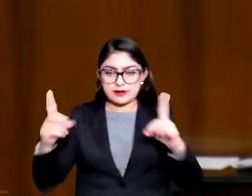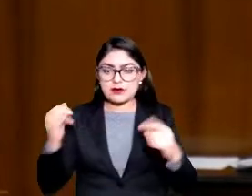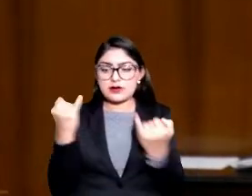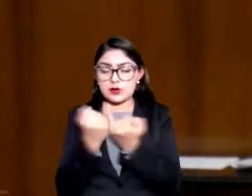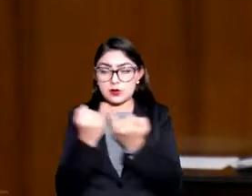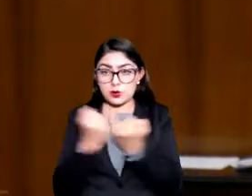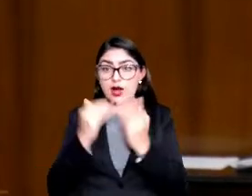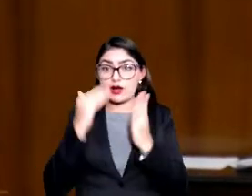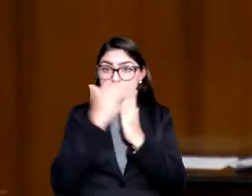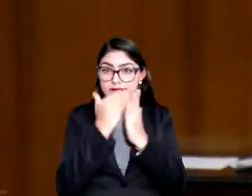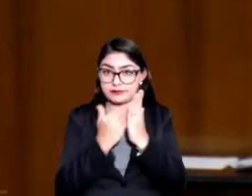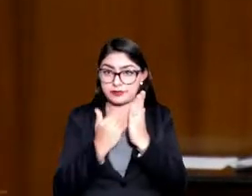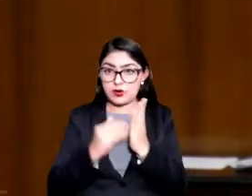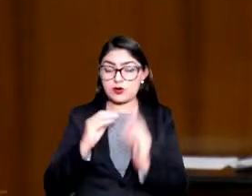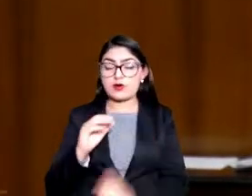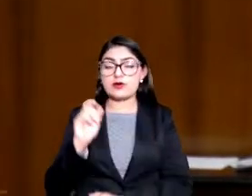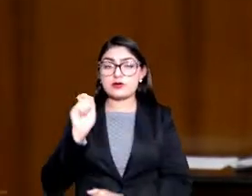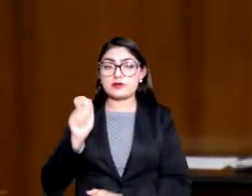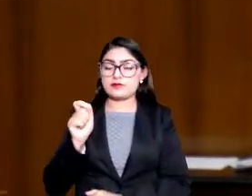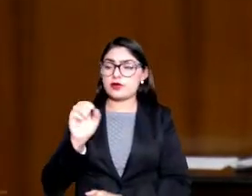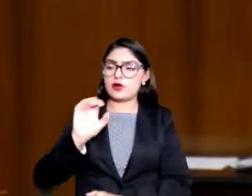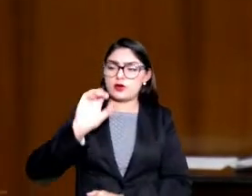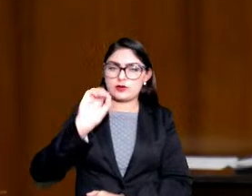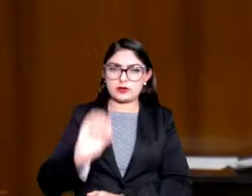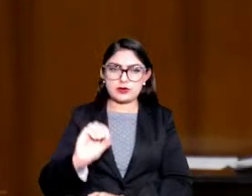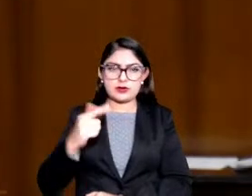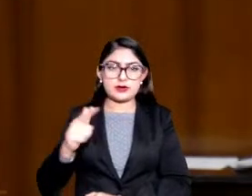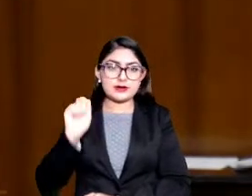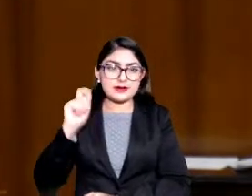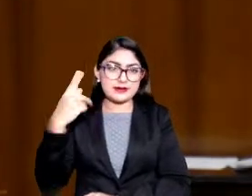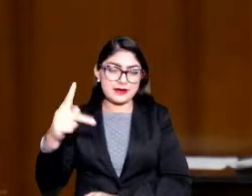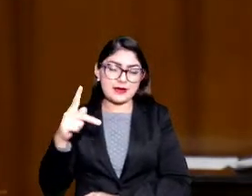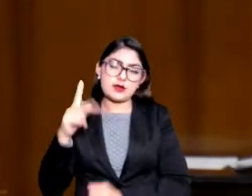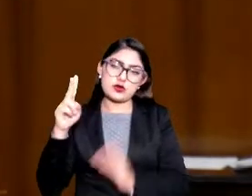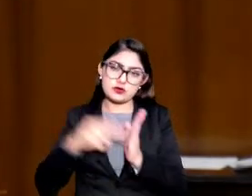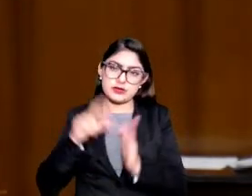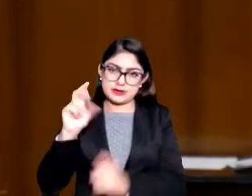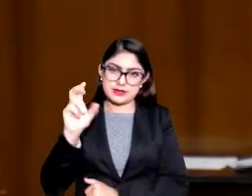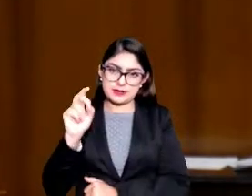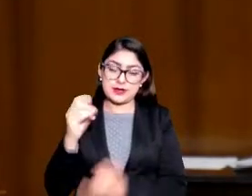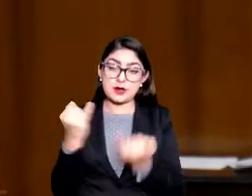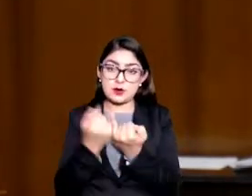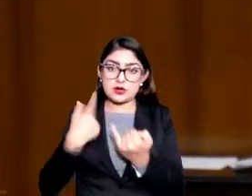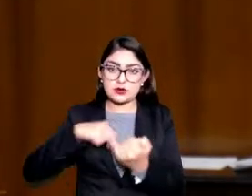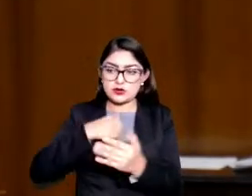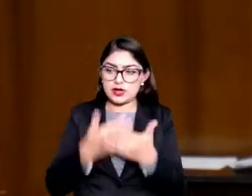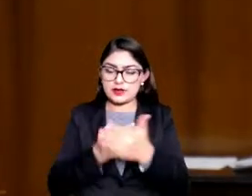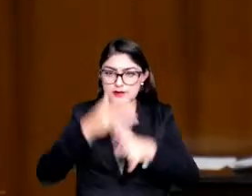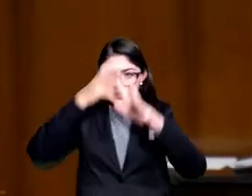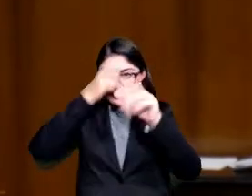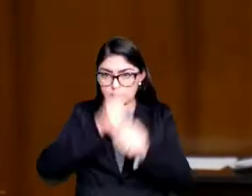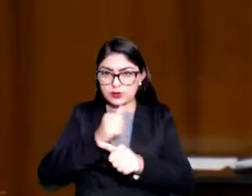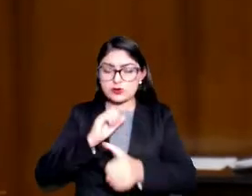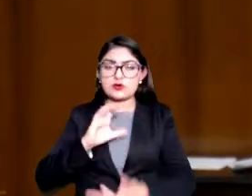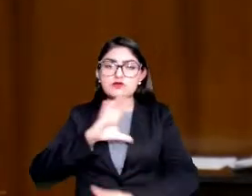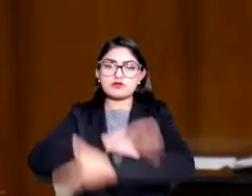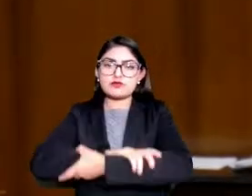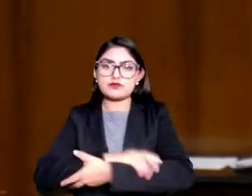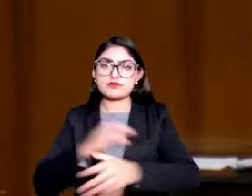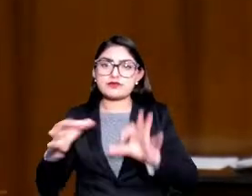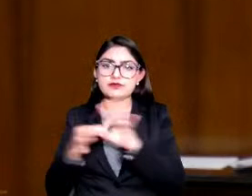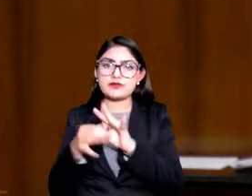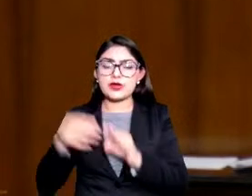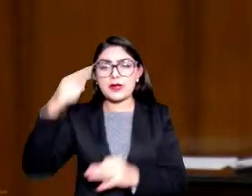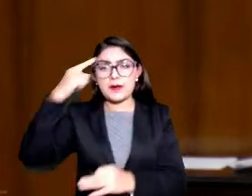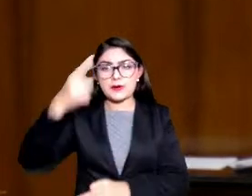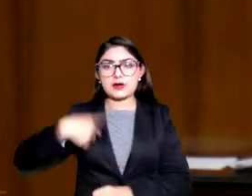2030. Además, reconocemos la creación del mecanismo de seguimiento al acuerdo de coalición como un instrumento para mantener la rendición